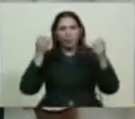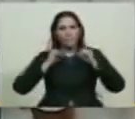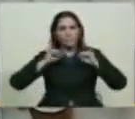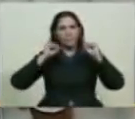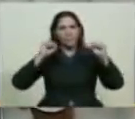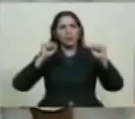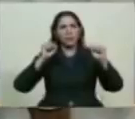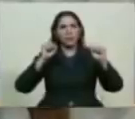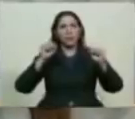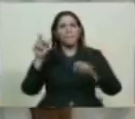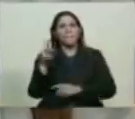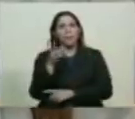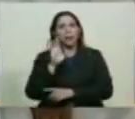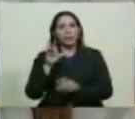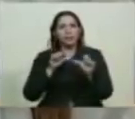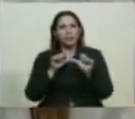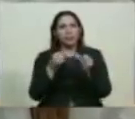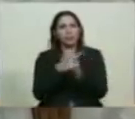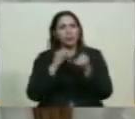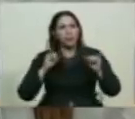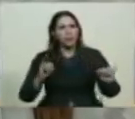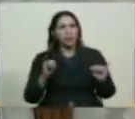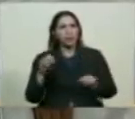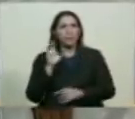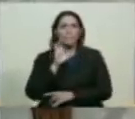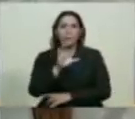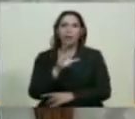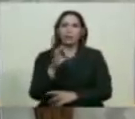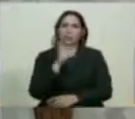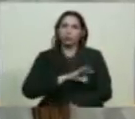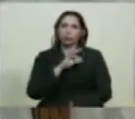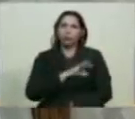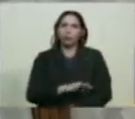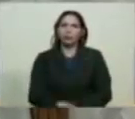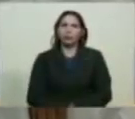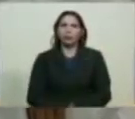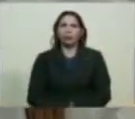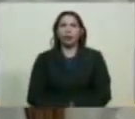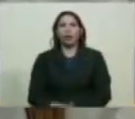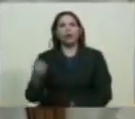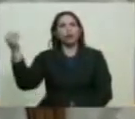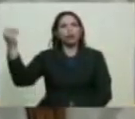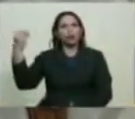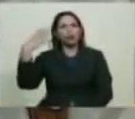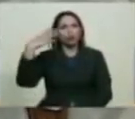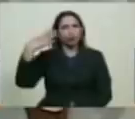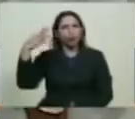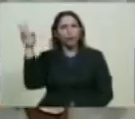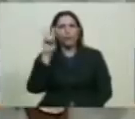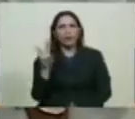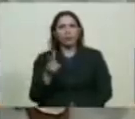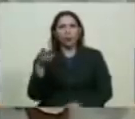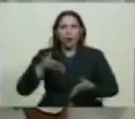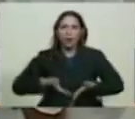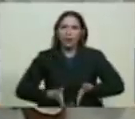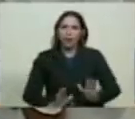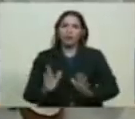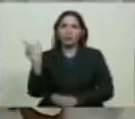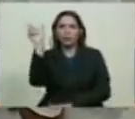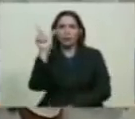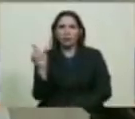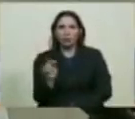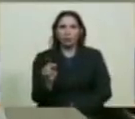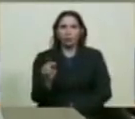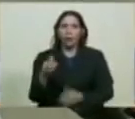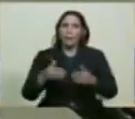sigue. Independencia y patria socialista. Viviremos y venceremos. El sol de Venezuela nace en El Esequibo. Un marino